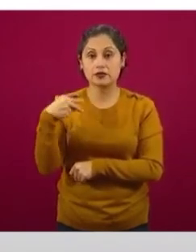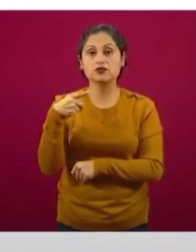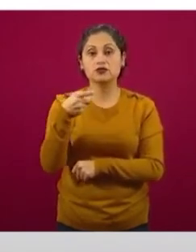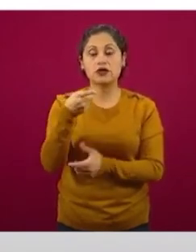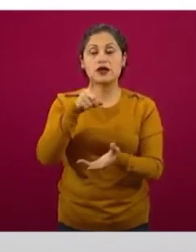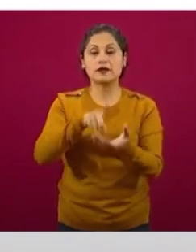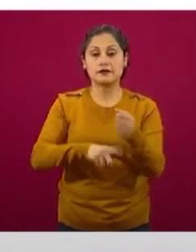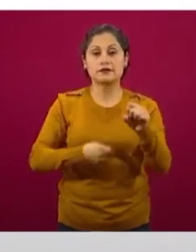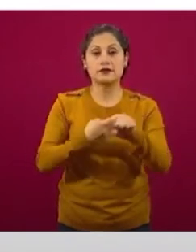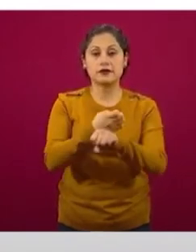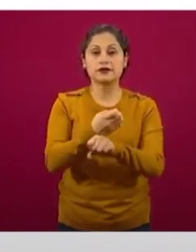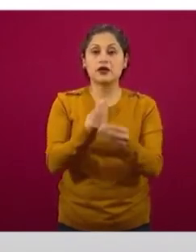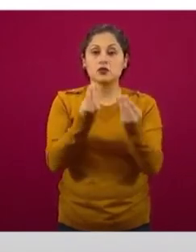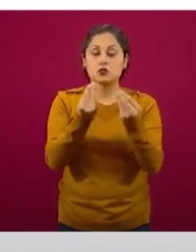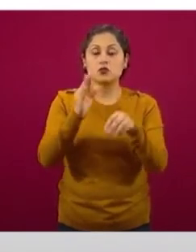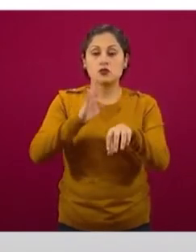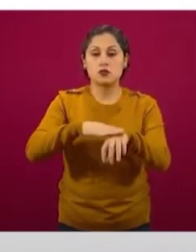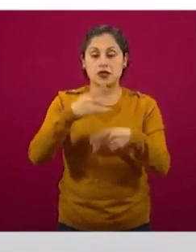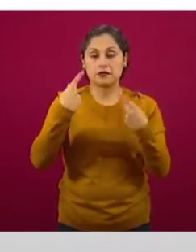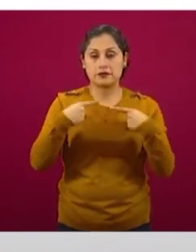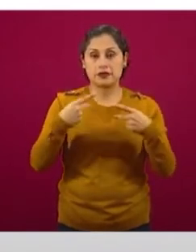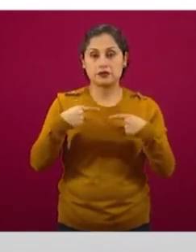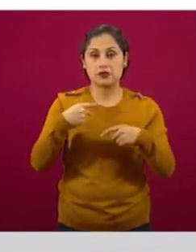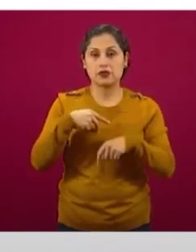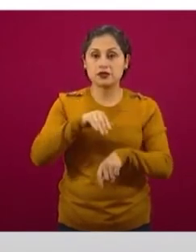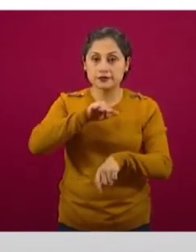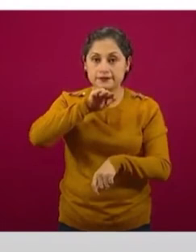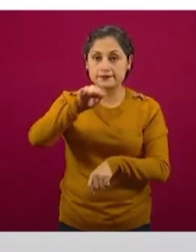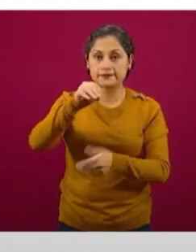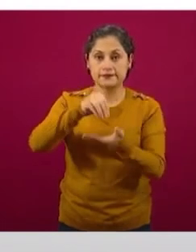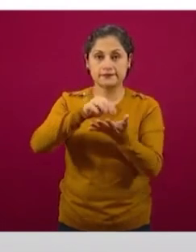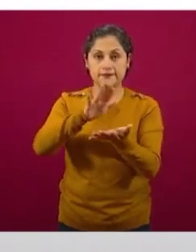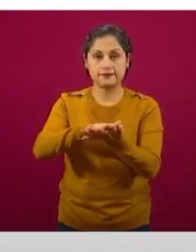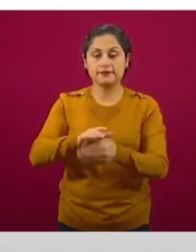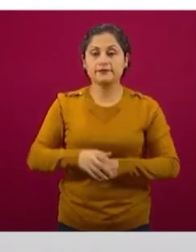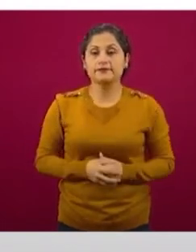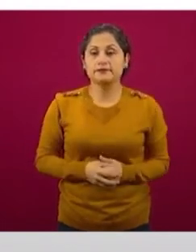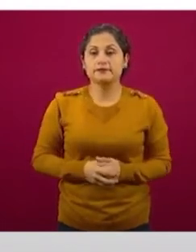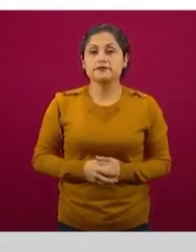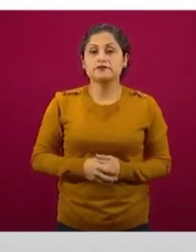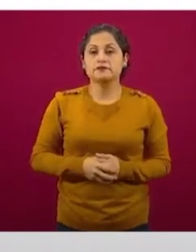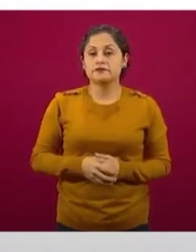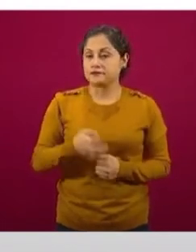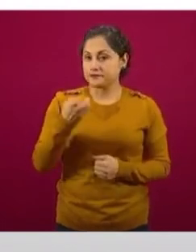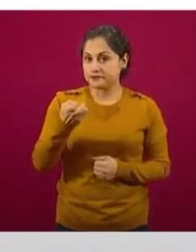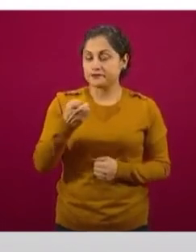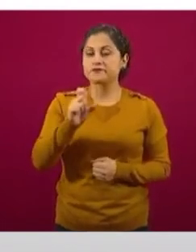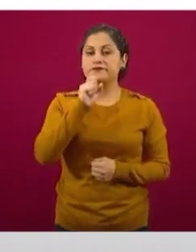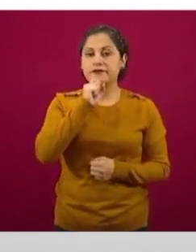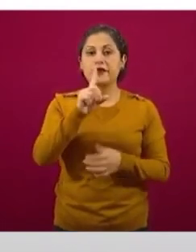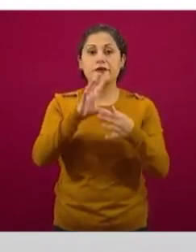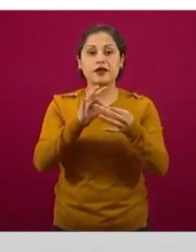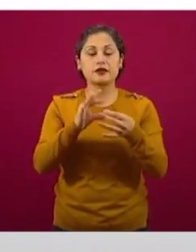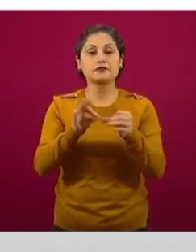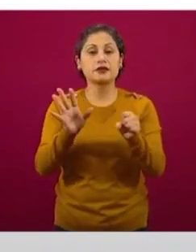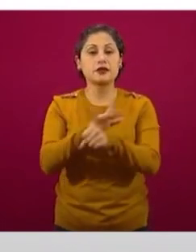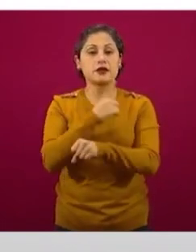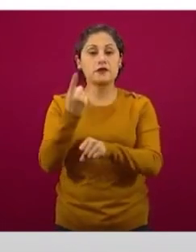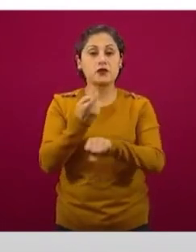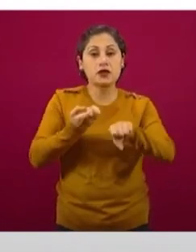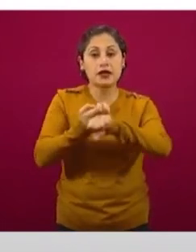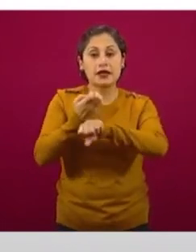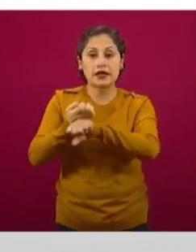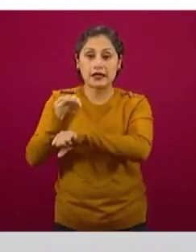esta solicitud. Y aquí también un dato interesante que nos habla de la migración laboral o de la dinámica laboral, principalmente del grupo de